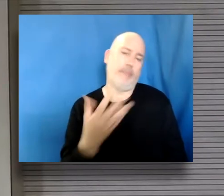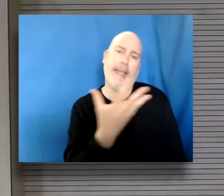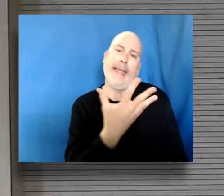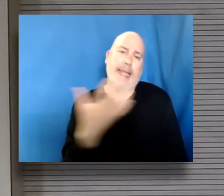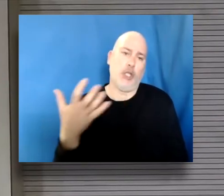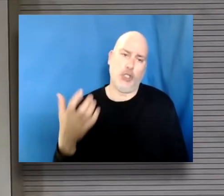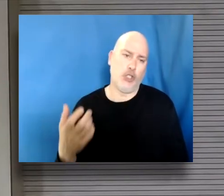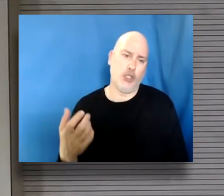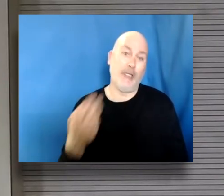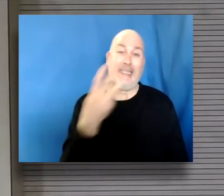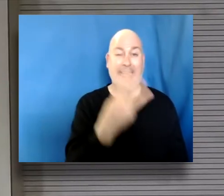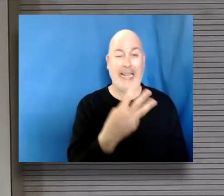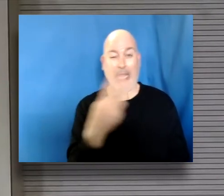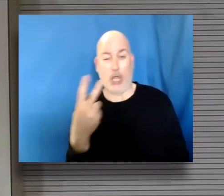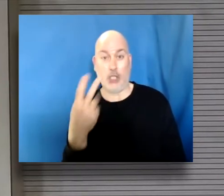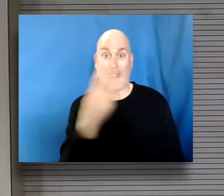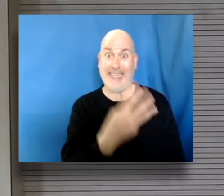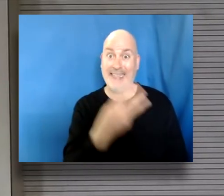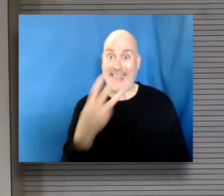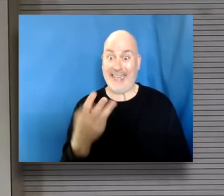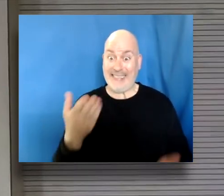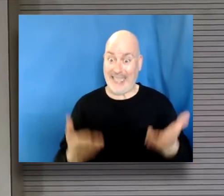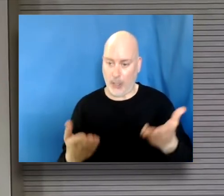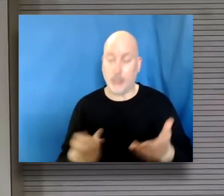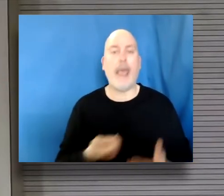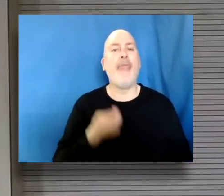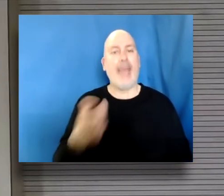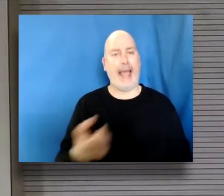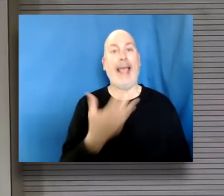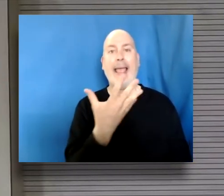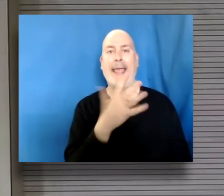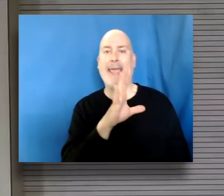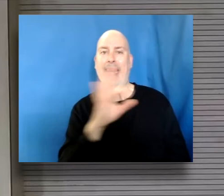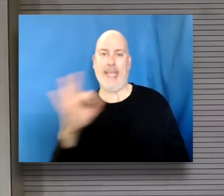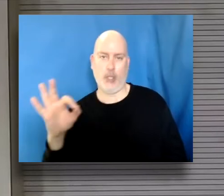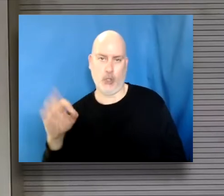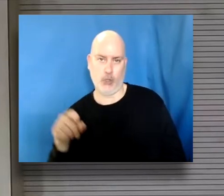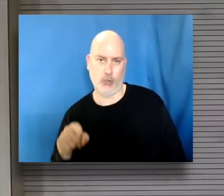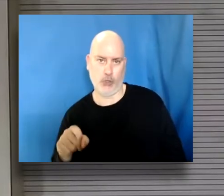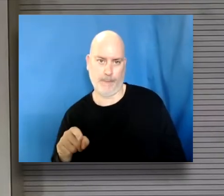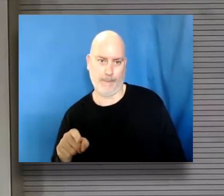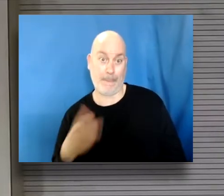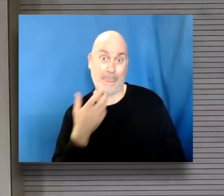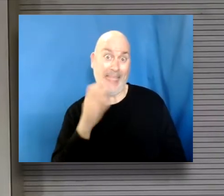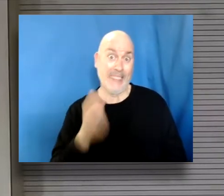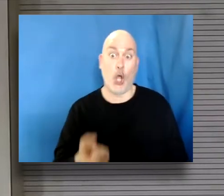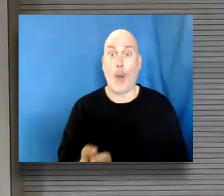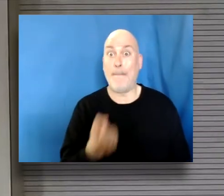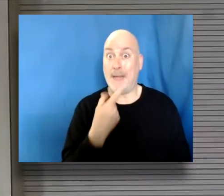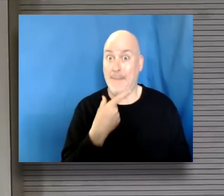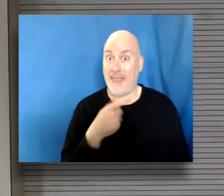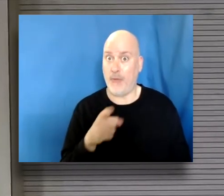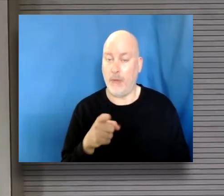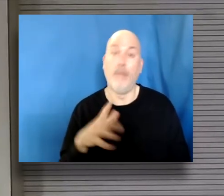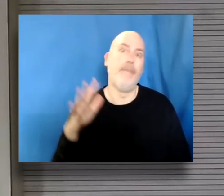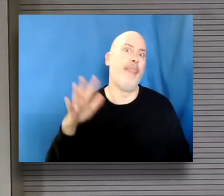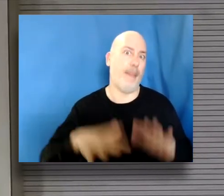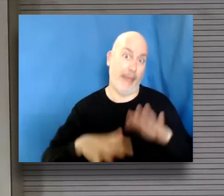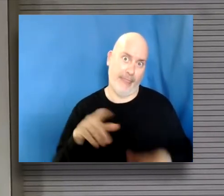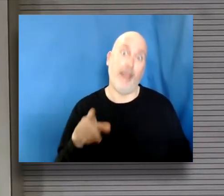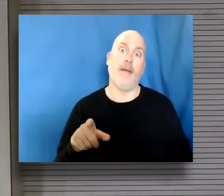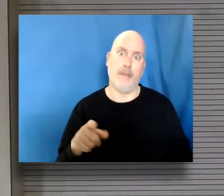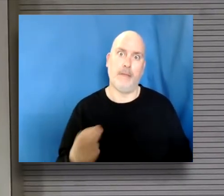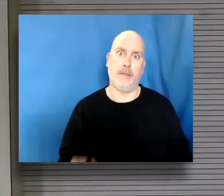partir de los 32, 33 kilos se pueden dar 500 miligramos. Lo de si son comprimidos dependerá otra vez si el paciente es